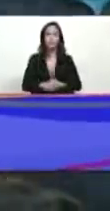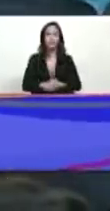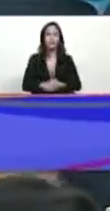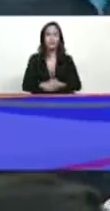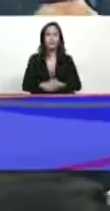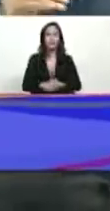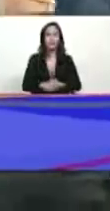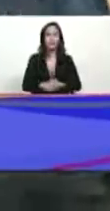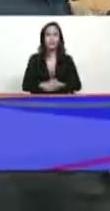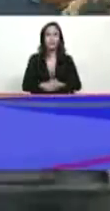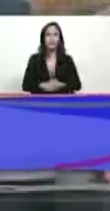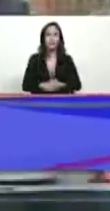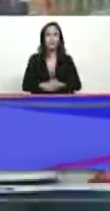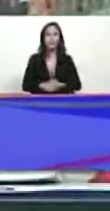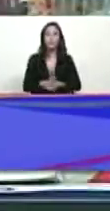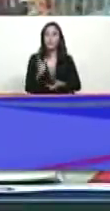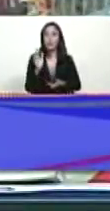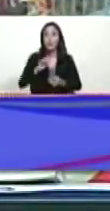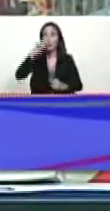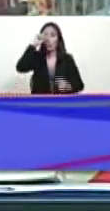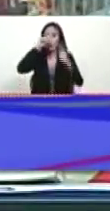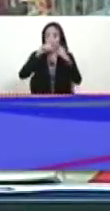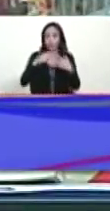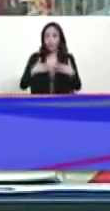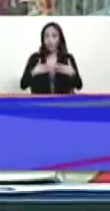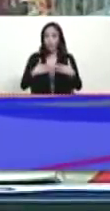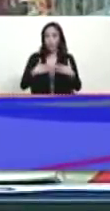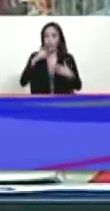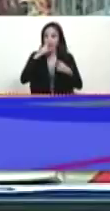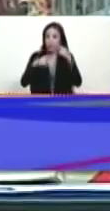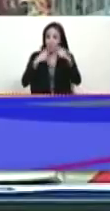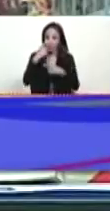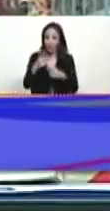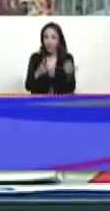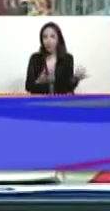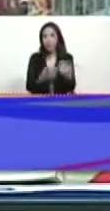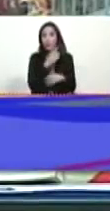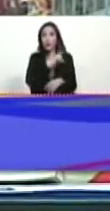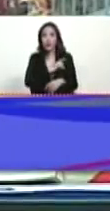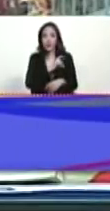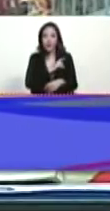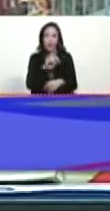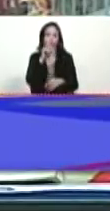2019, yo quiero que el 2019, que está en puertas,